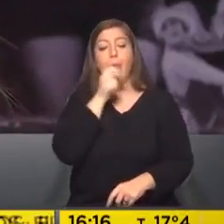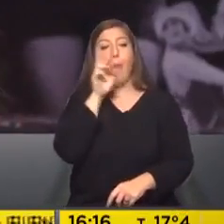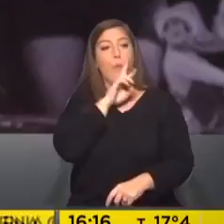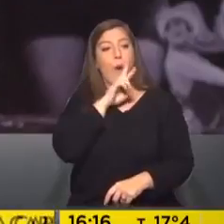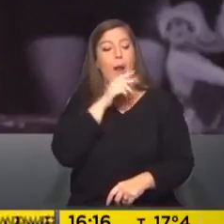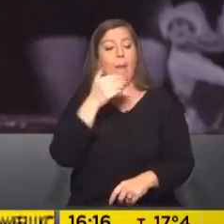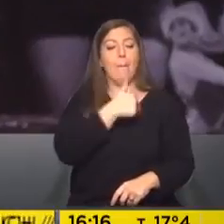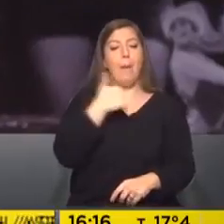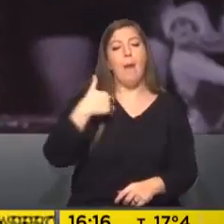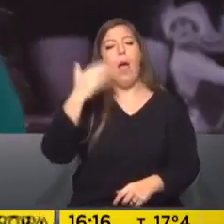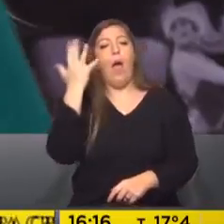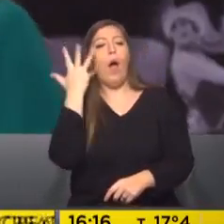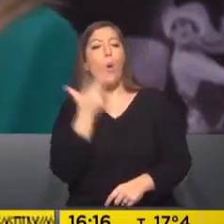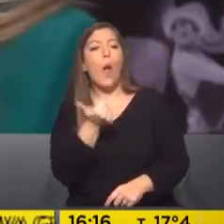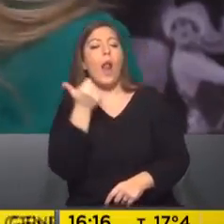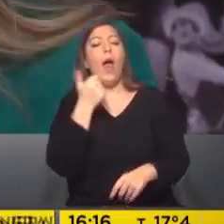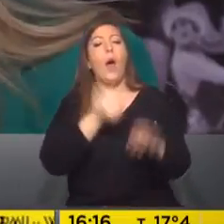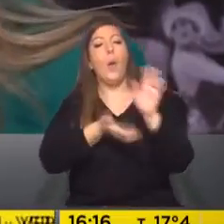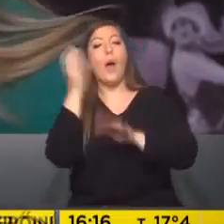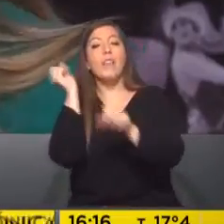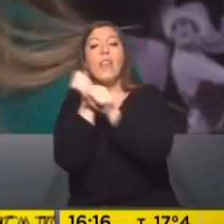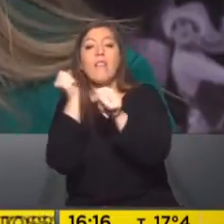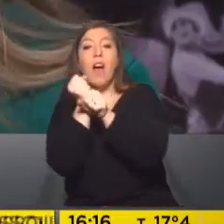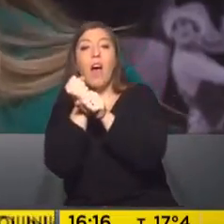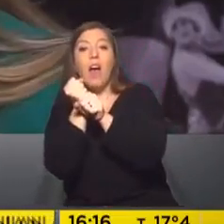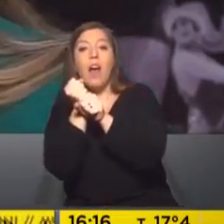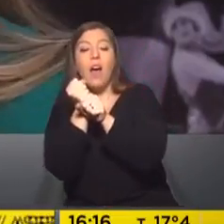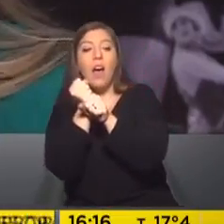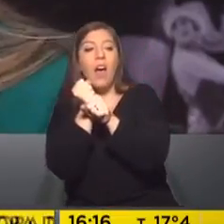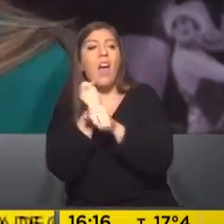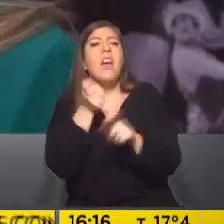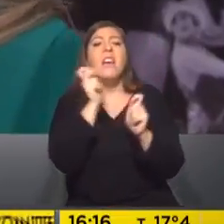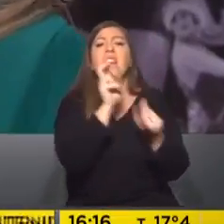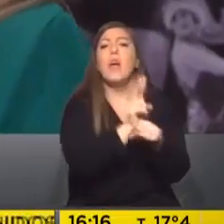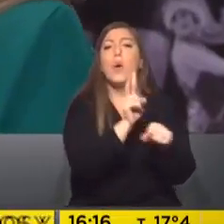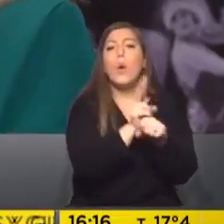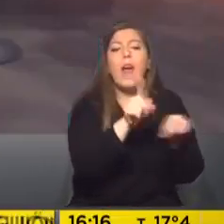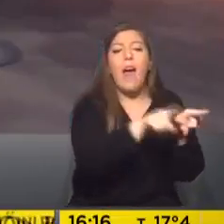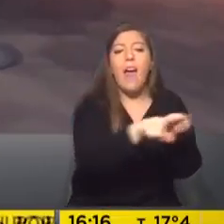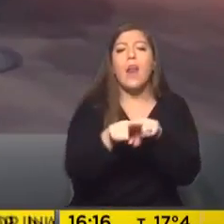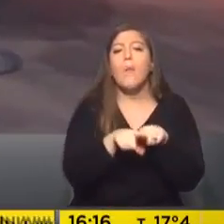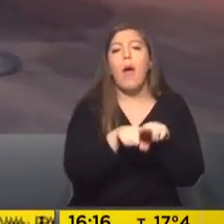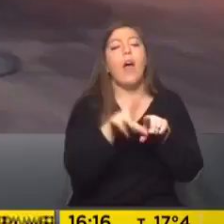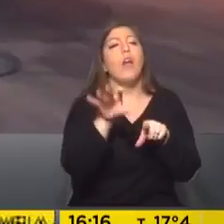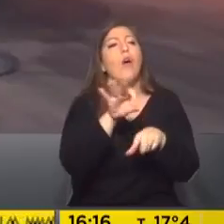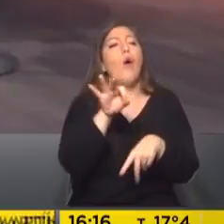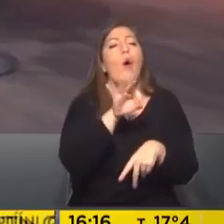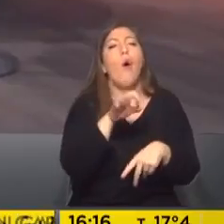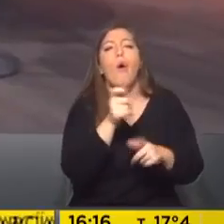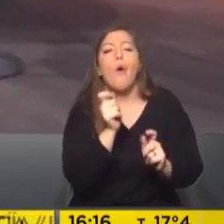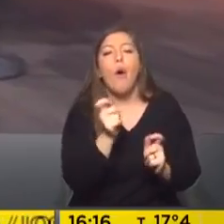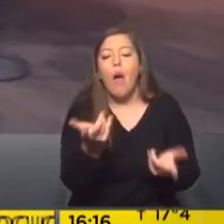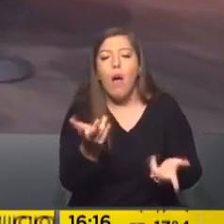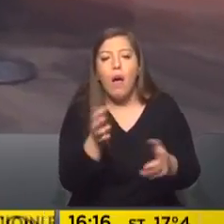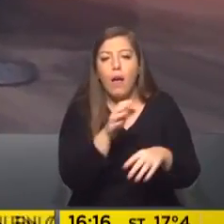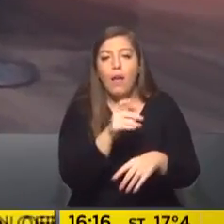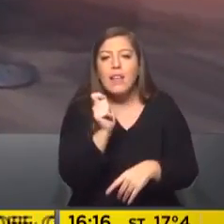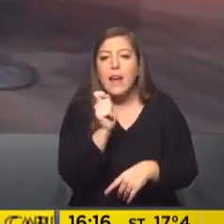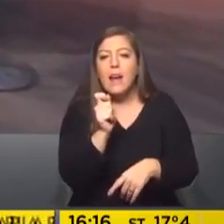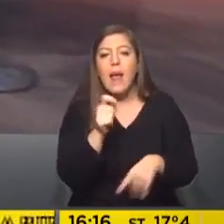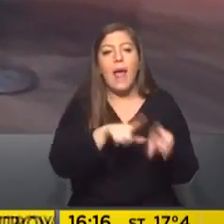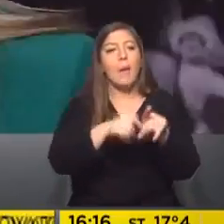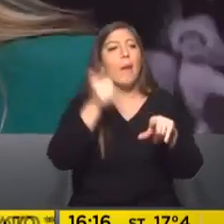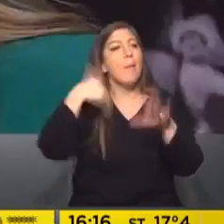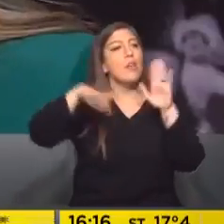la abuela sale a trabajar, queda sobre todo la hija mayor cuidando al resto de los hermanitos o una abuela. Claro. Entonces, cuando empezamos a ver